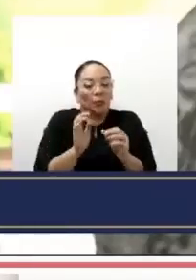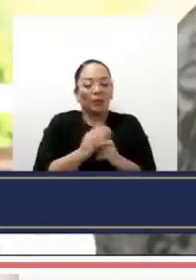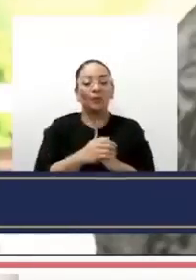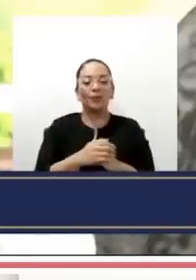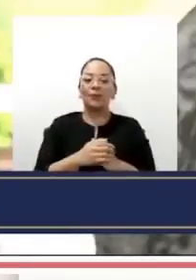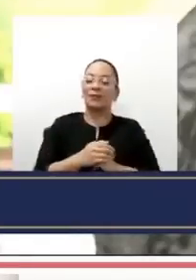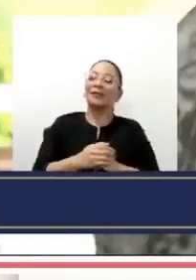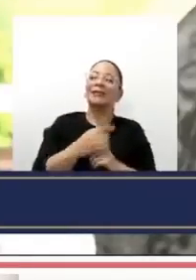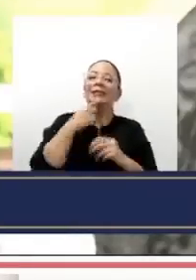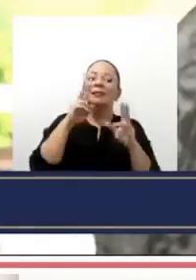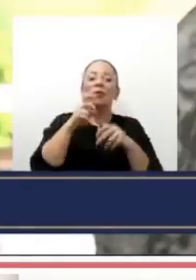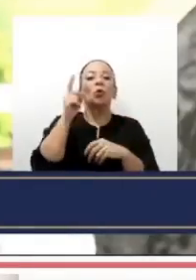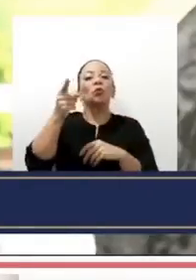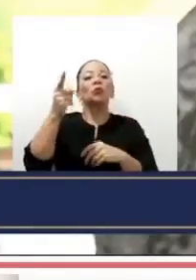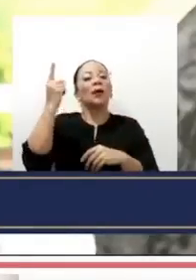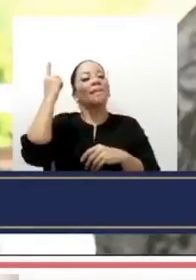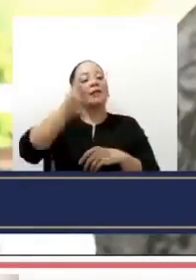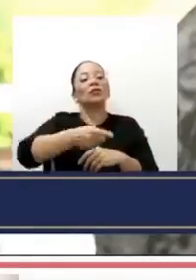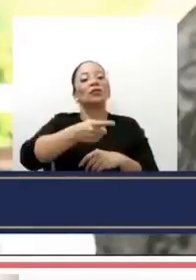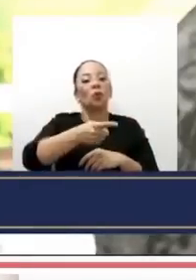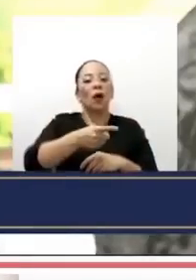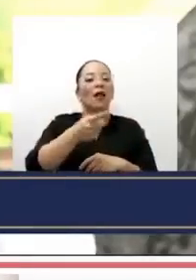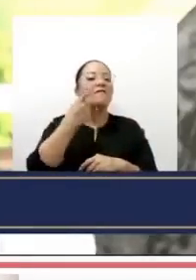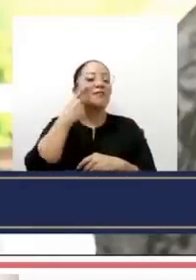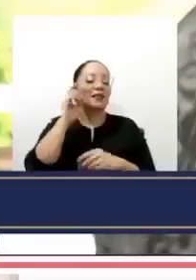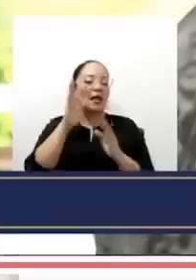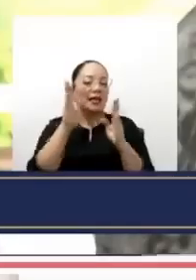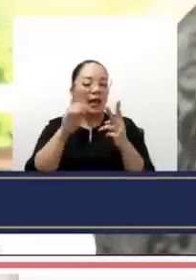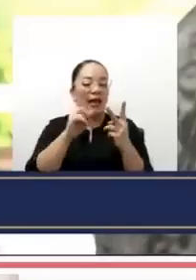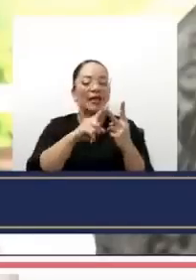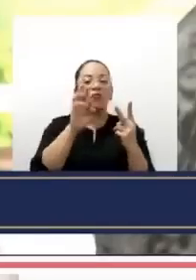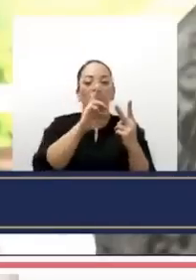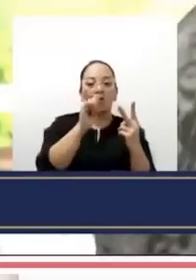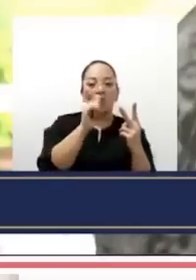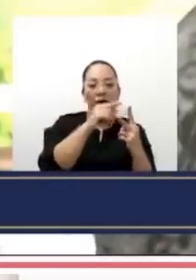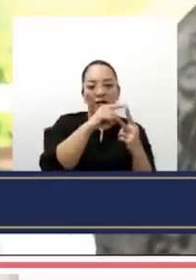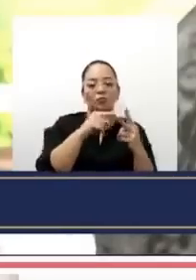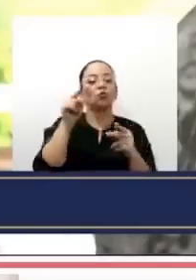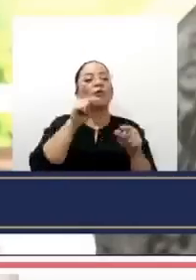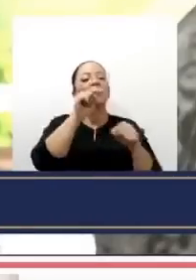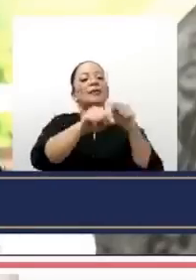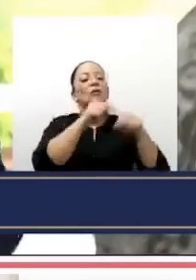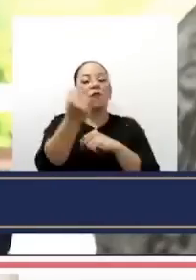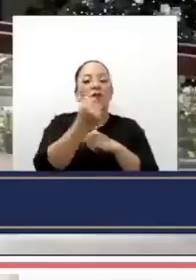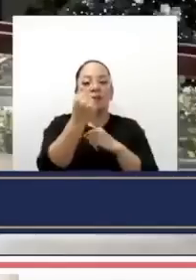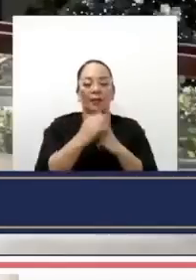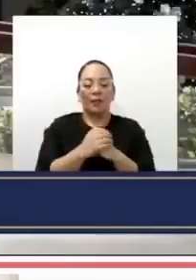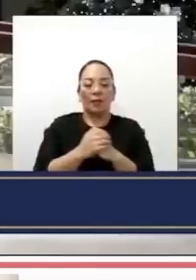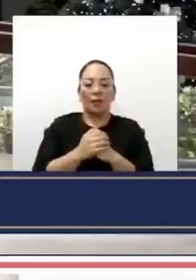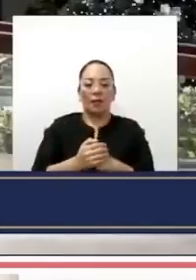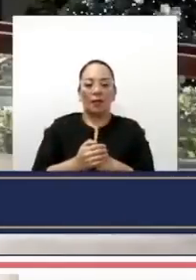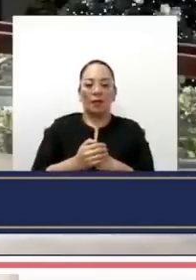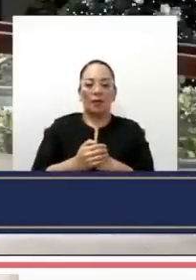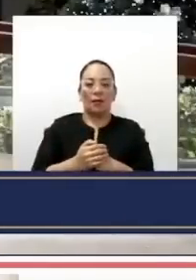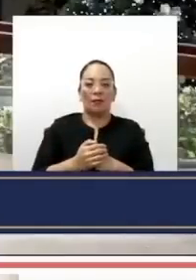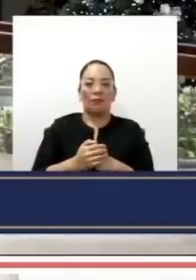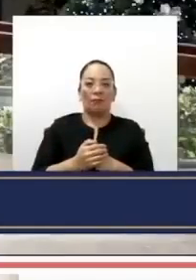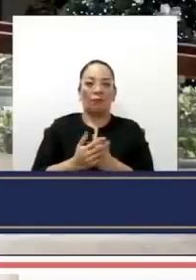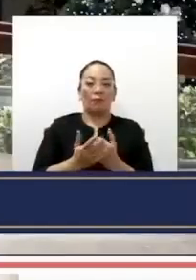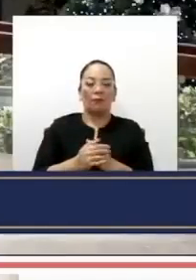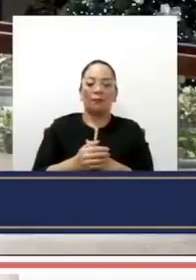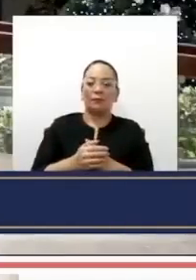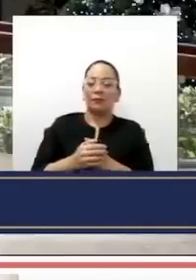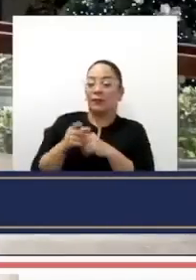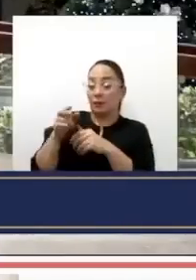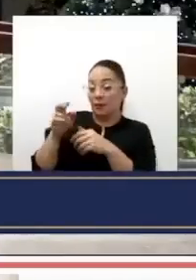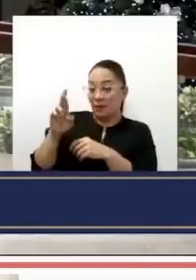usted amenazó al fiscal y a don Rodrigo Arias, porque los criticó muy fuertemente. Y no le... Ok. El Don si- Remy lo que